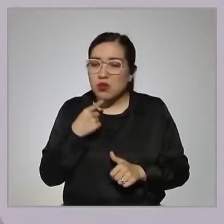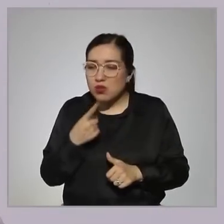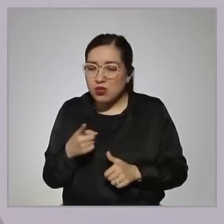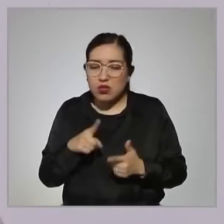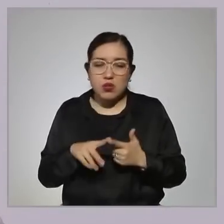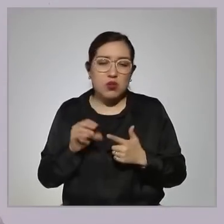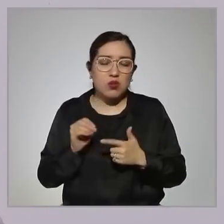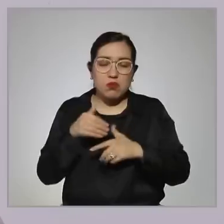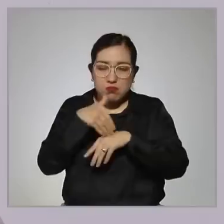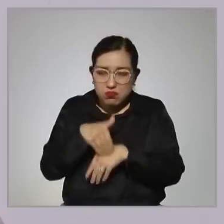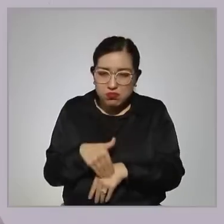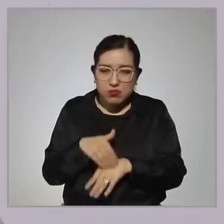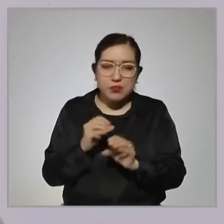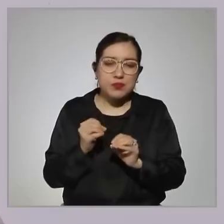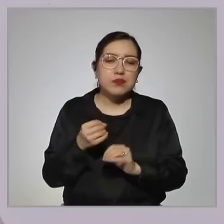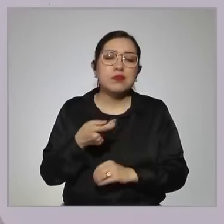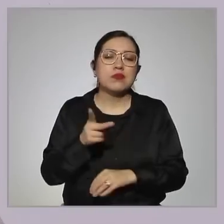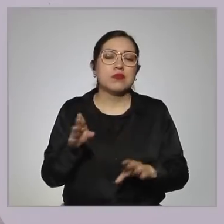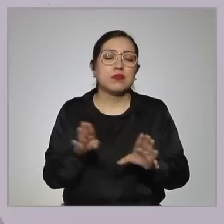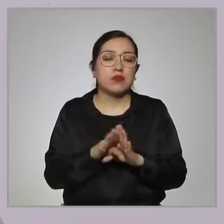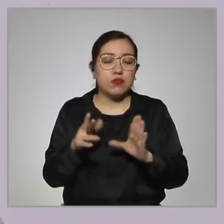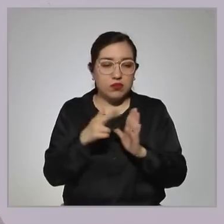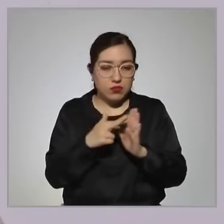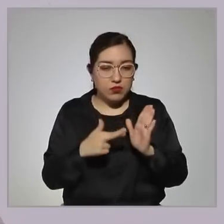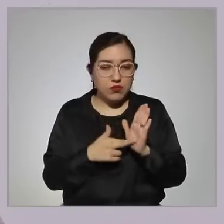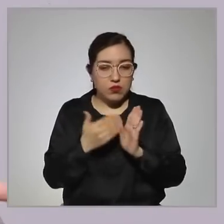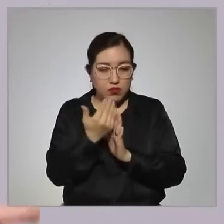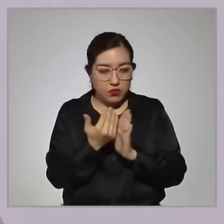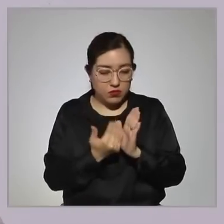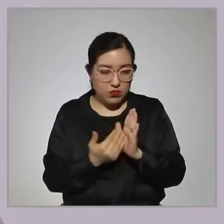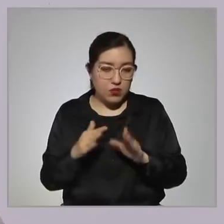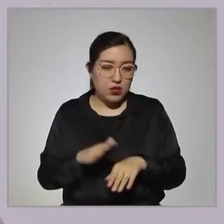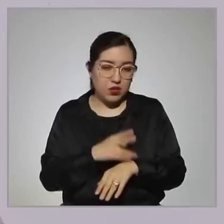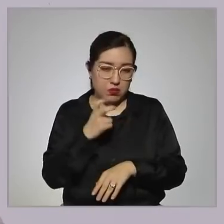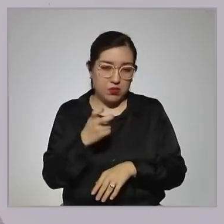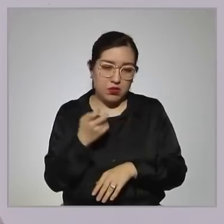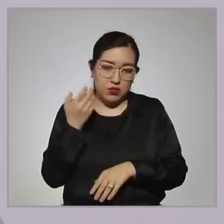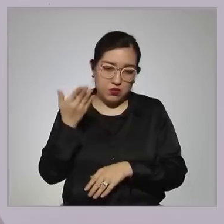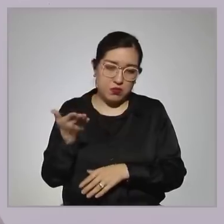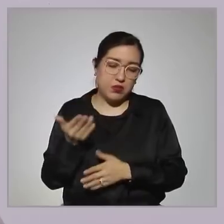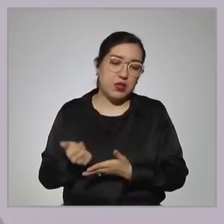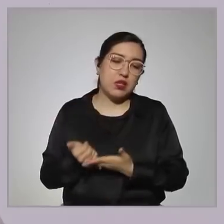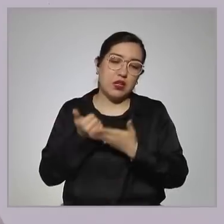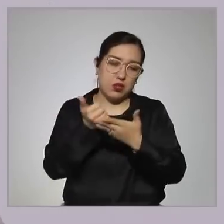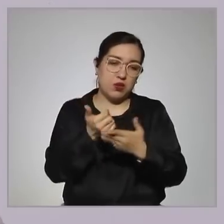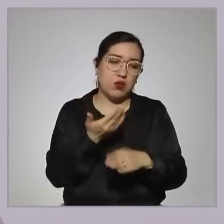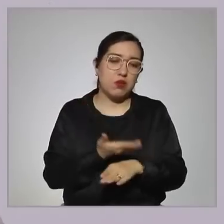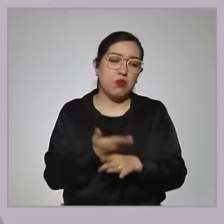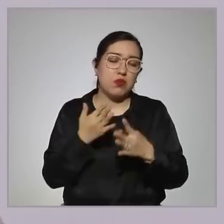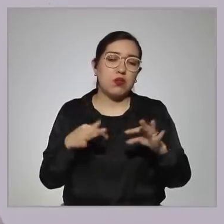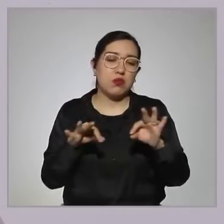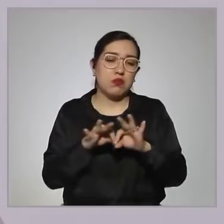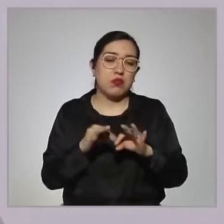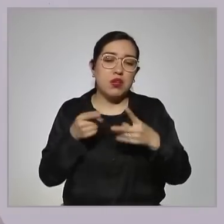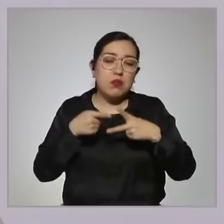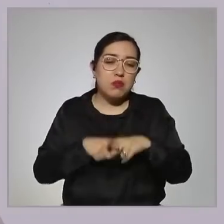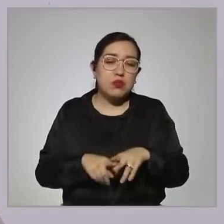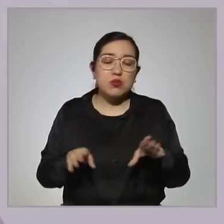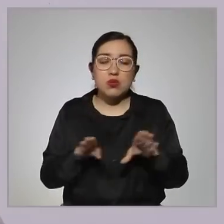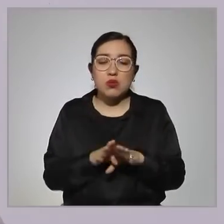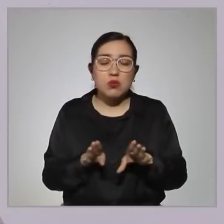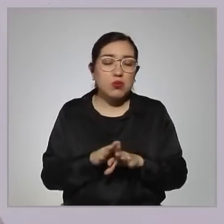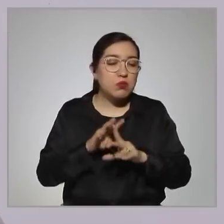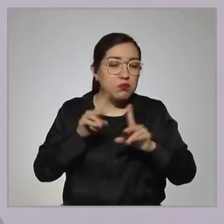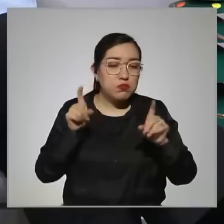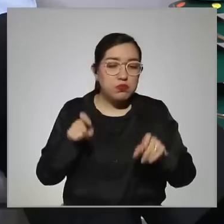todo, pero pues ¿dónde están las instrucciones, no? Por eso pedir ayuda es importante, porque no sabemos por dónde empezar y si no lo hemos